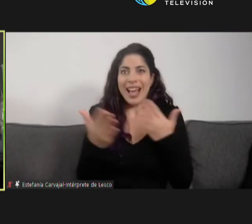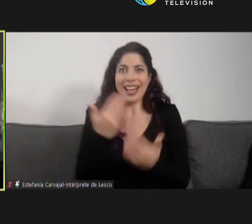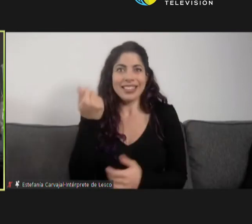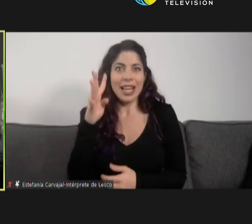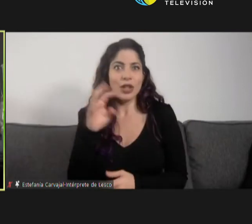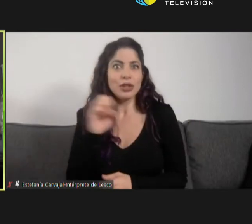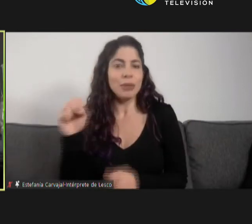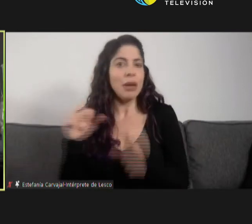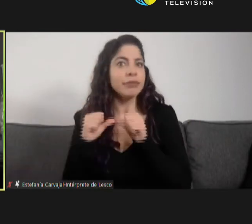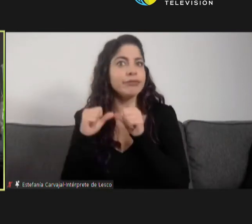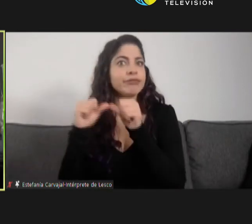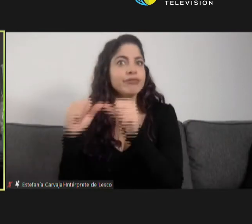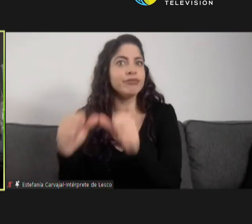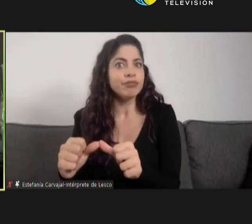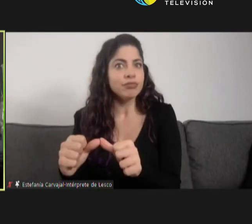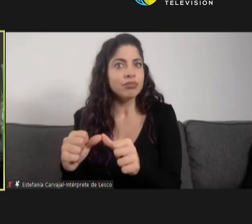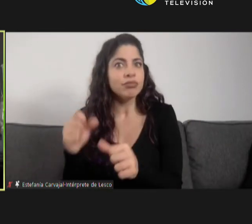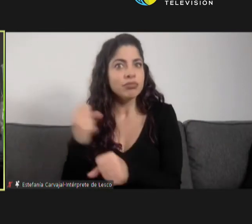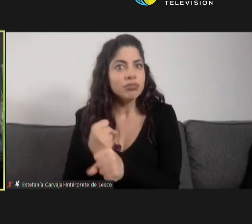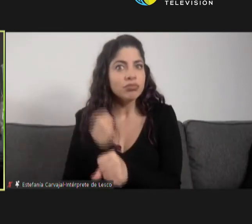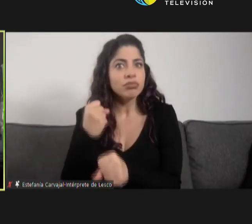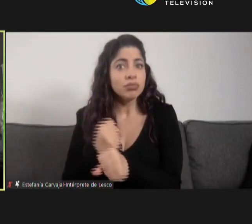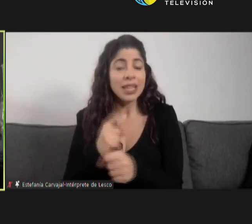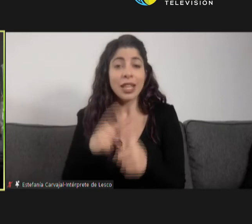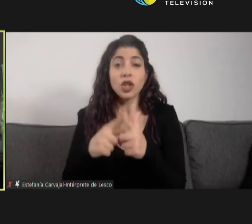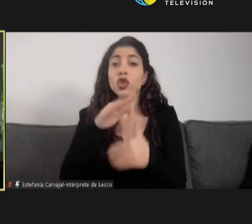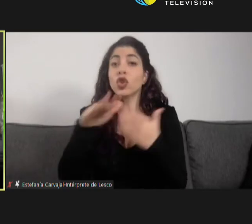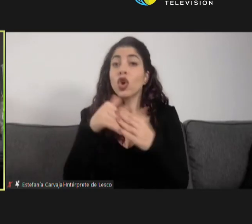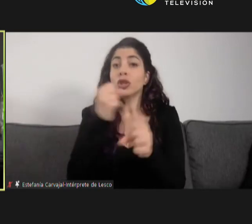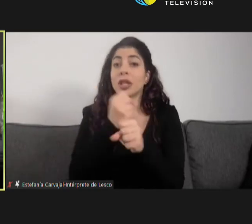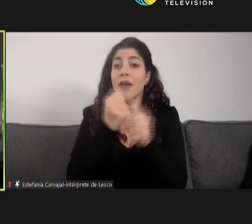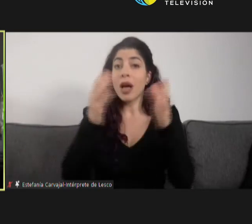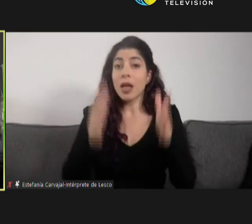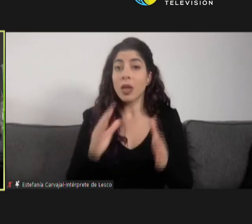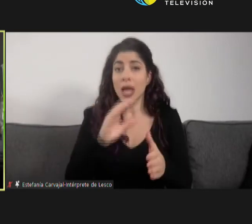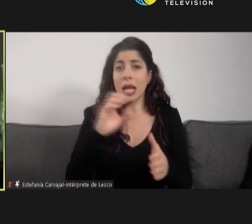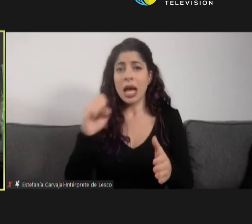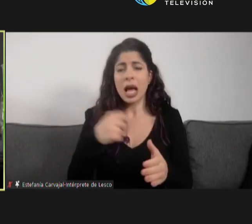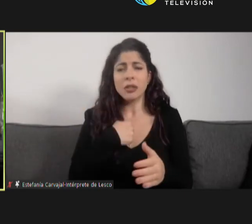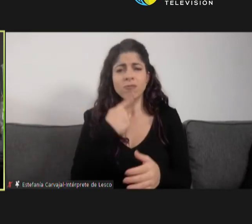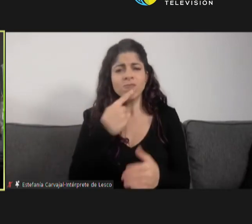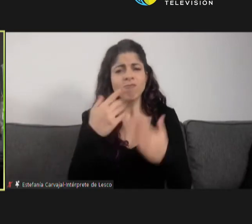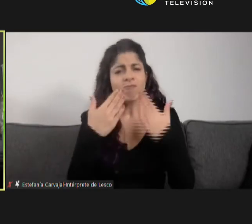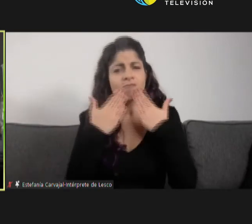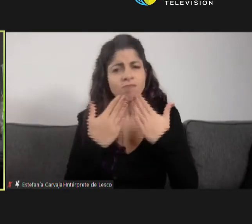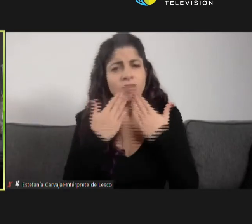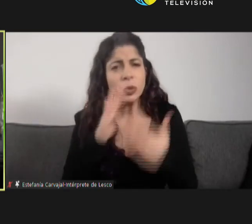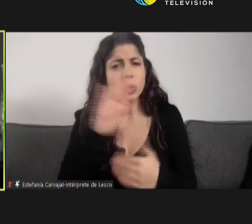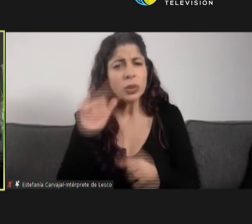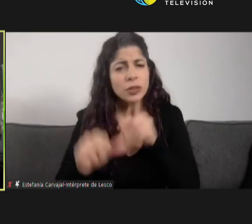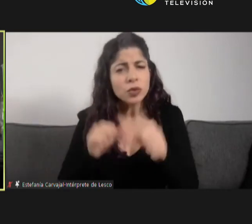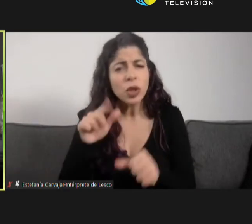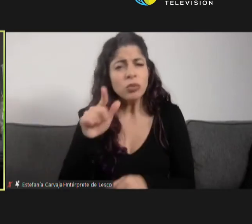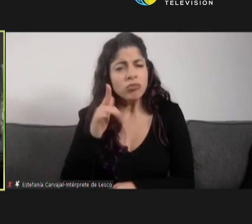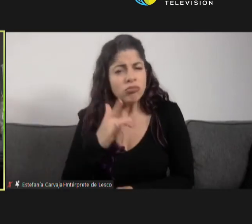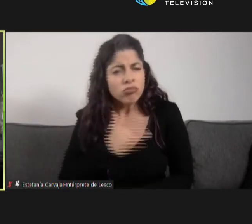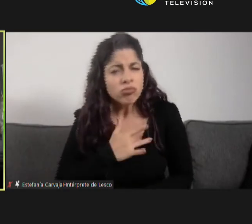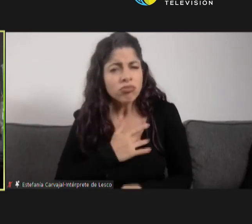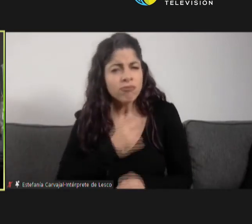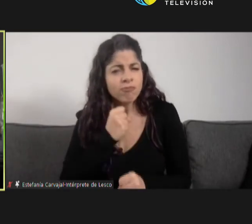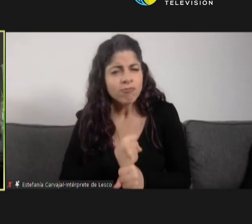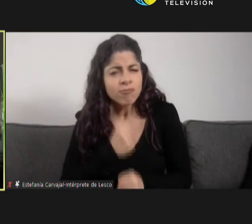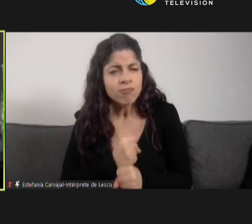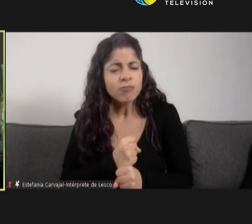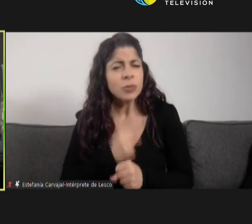estado viviendo. Entonces, a todos los funcionarios de la Caja, les agradezco su esfuerzo, su mística, su trabajo, su